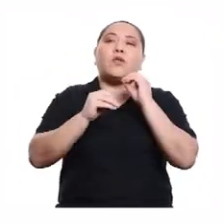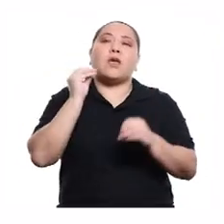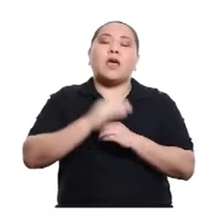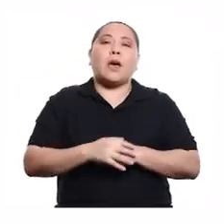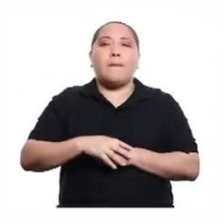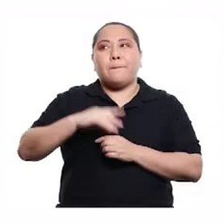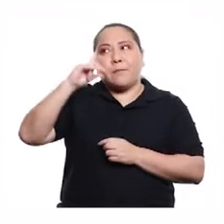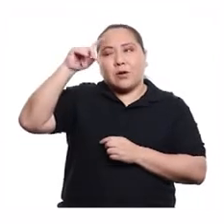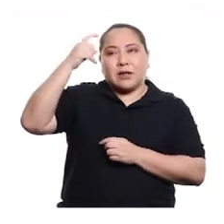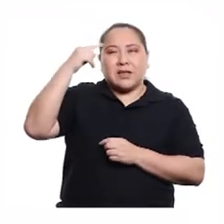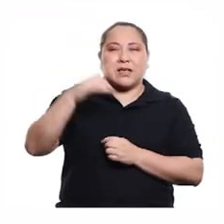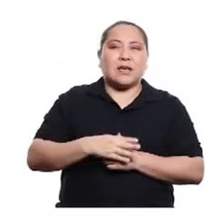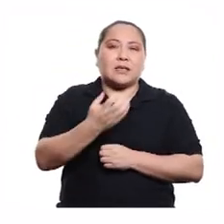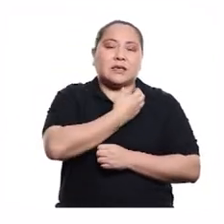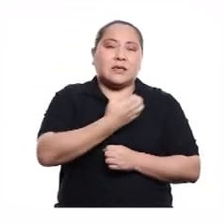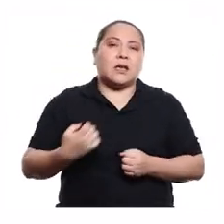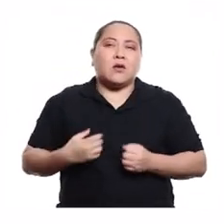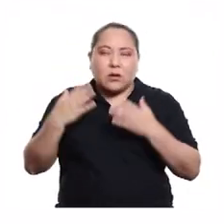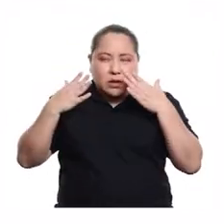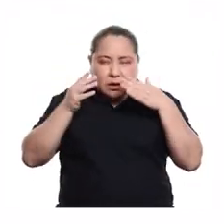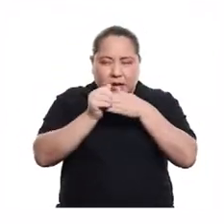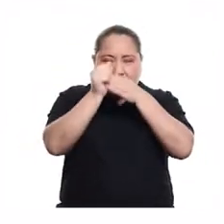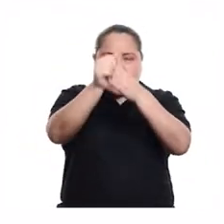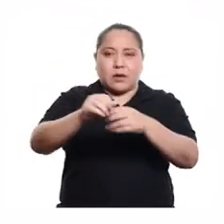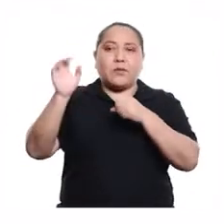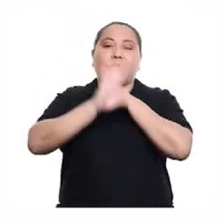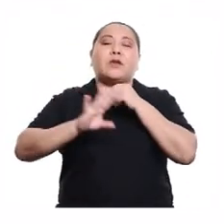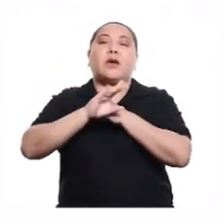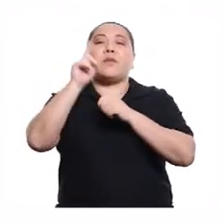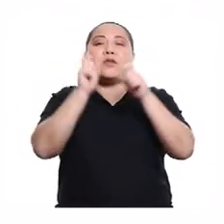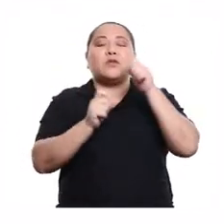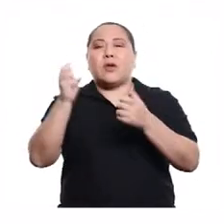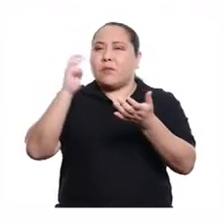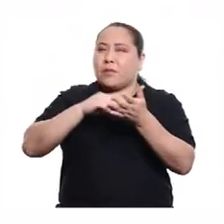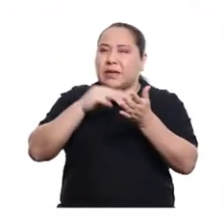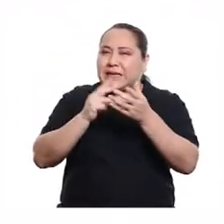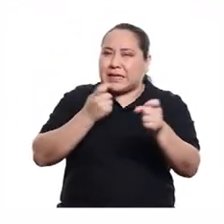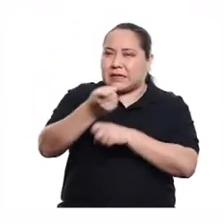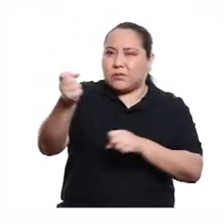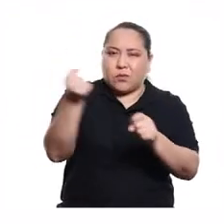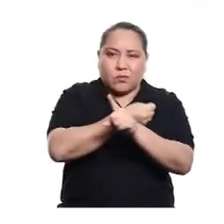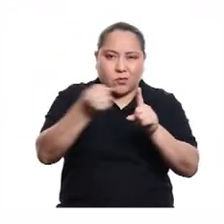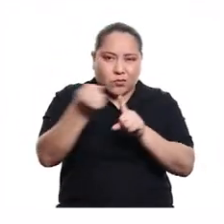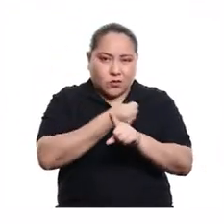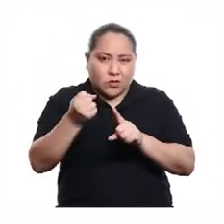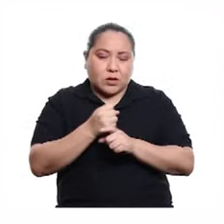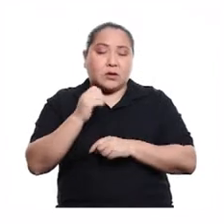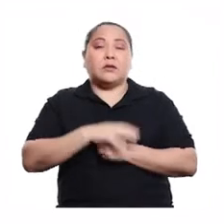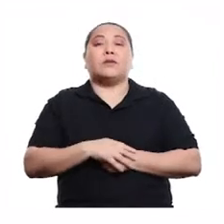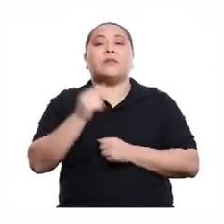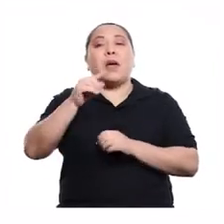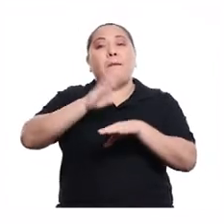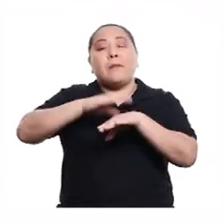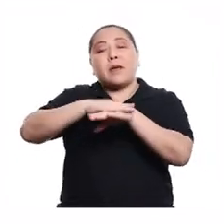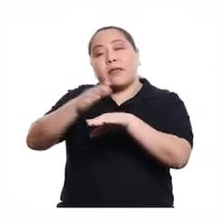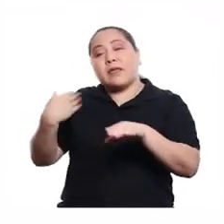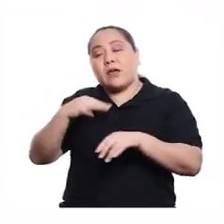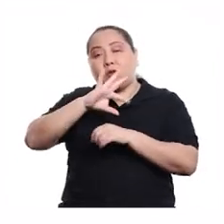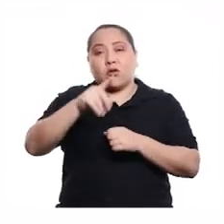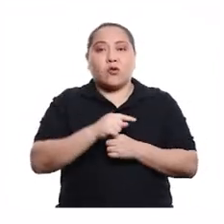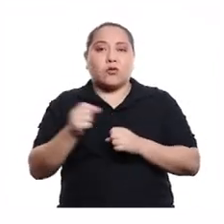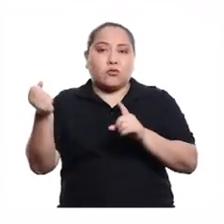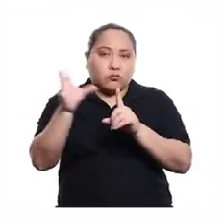Generar políticas públicas orientadas a proteger a las personas más afectadas por la violencia y el delito. Prevenir